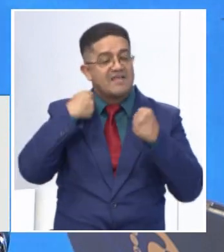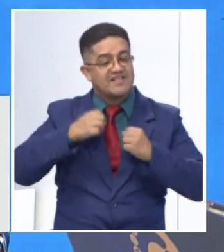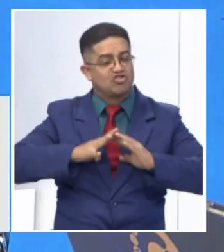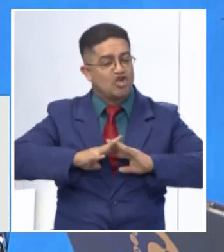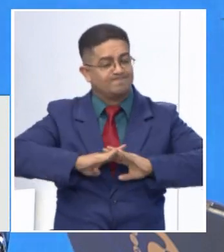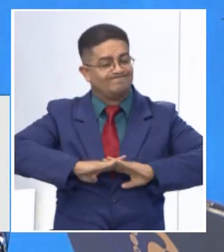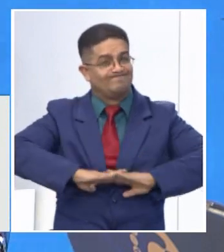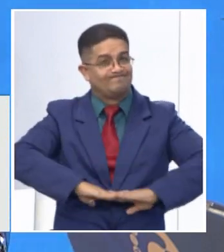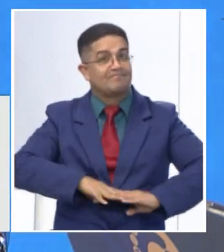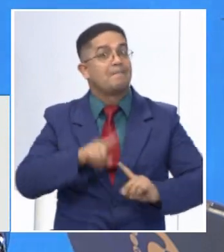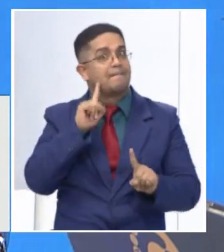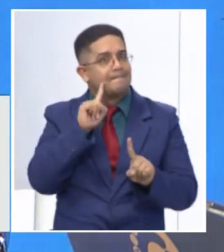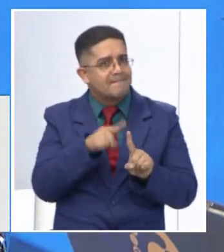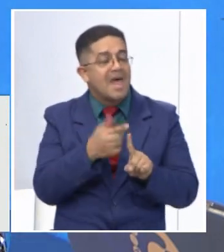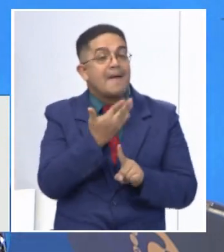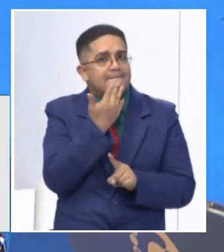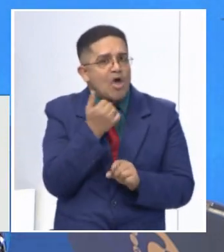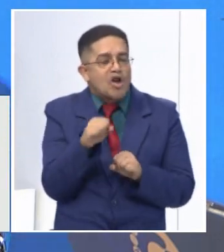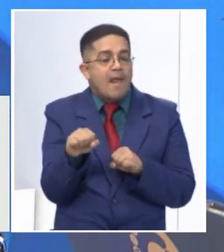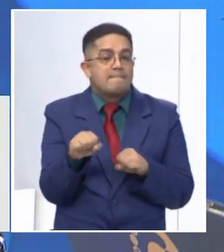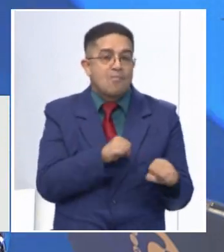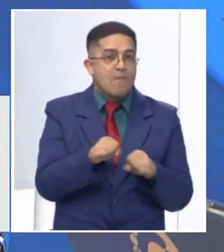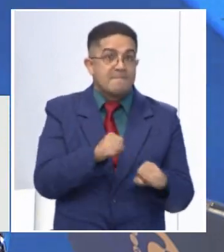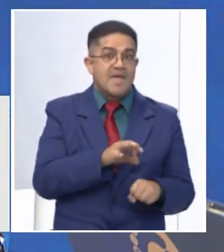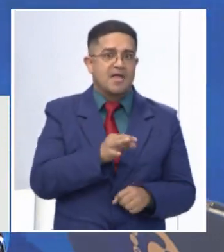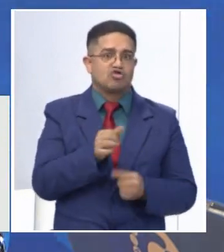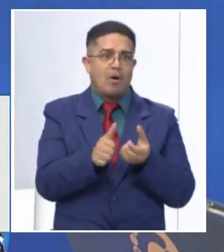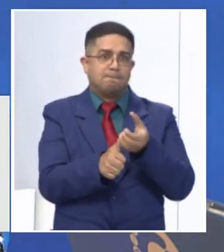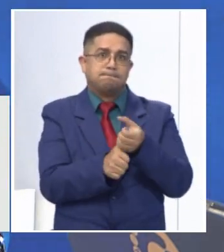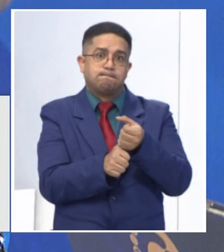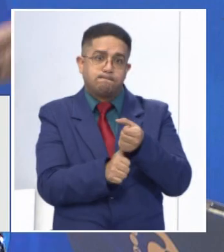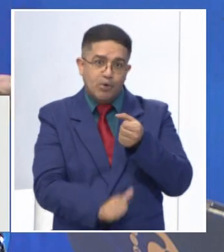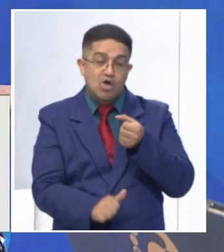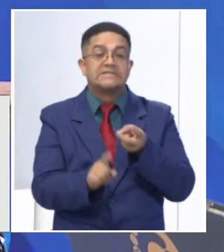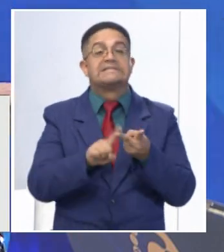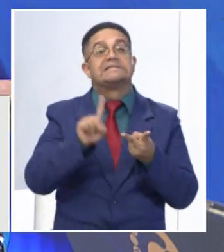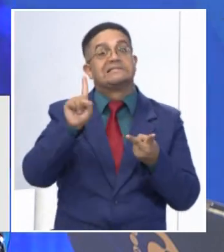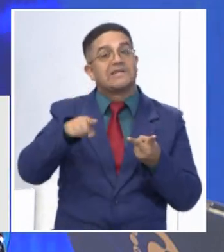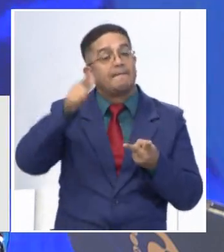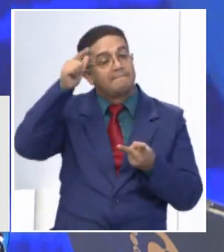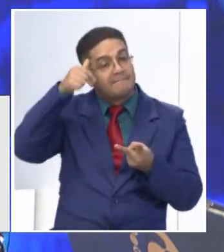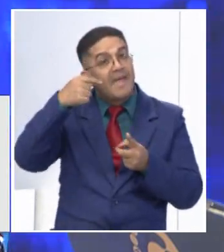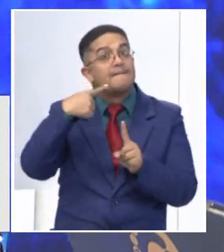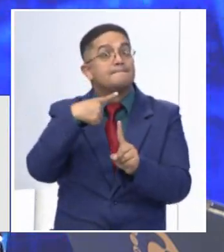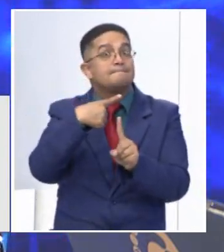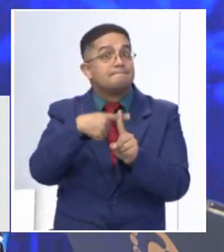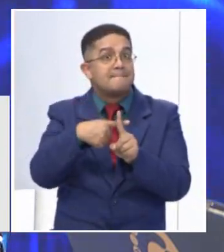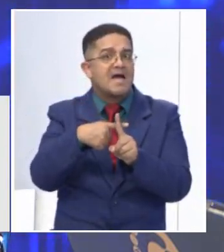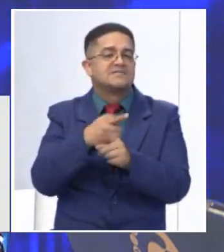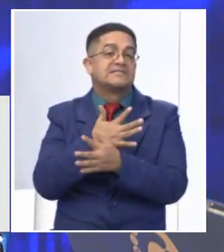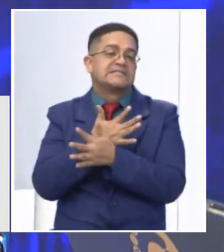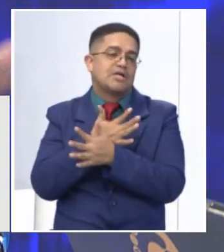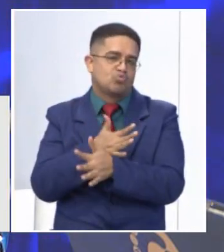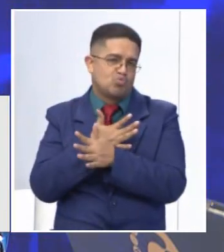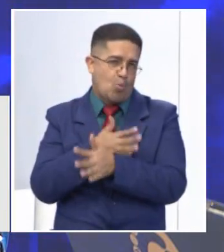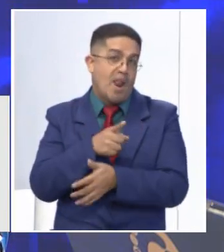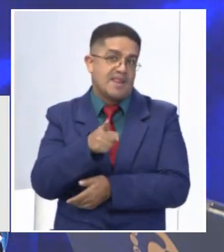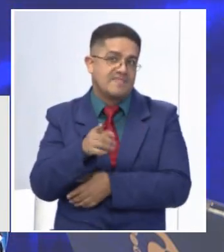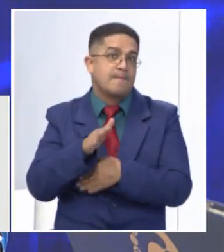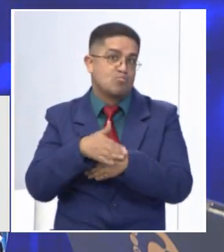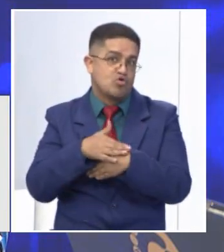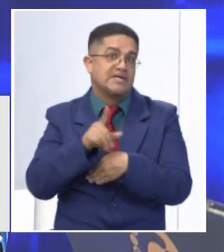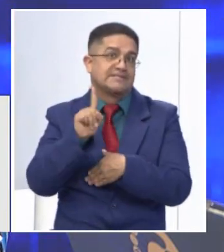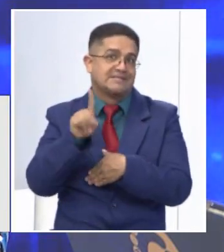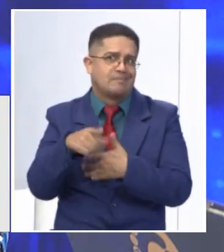tóraco-abdómeno-perineo-pélvico para poder mejorar no solamente la dinámica defecatoria, sino miccional y la sexualidad, que nunca la tocamos, pero que también se ve